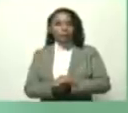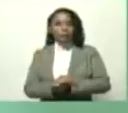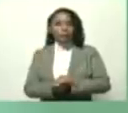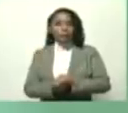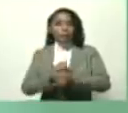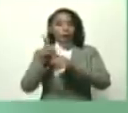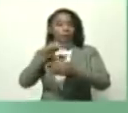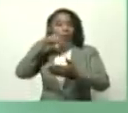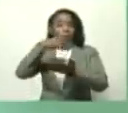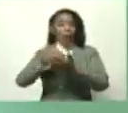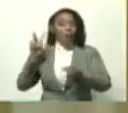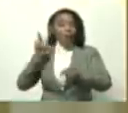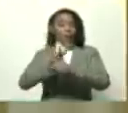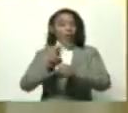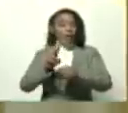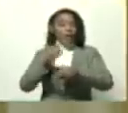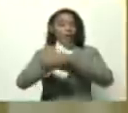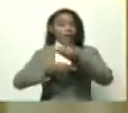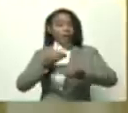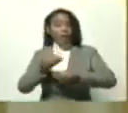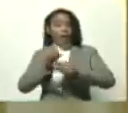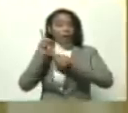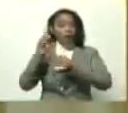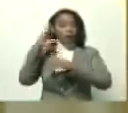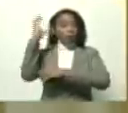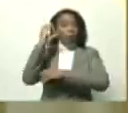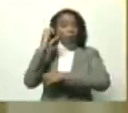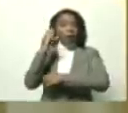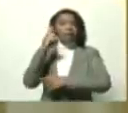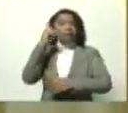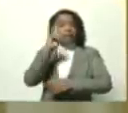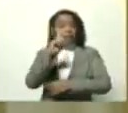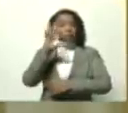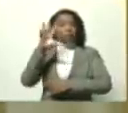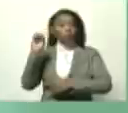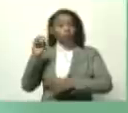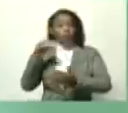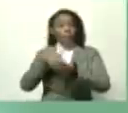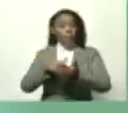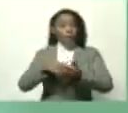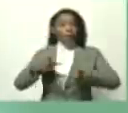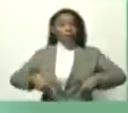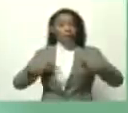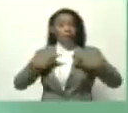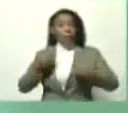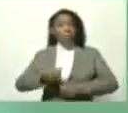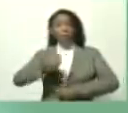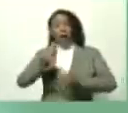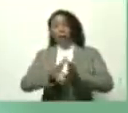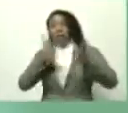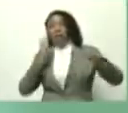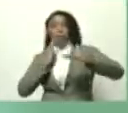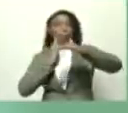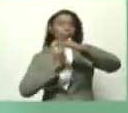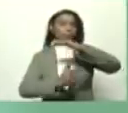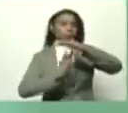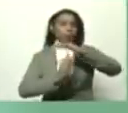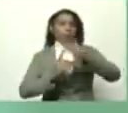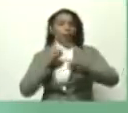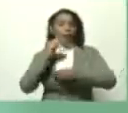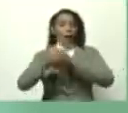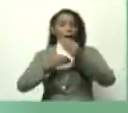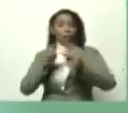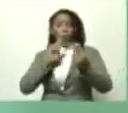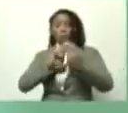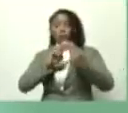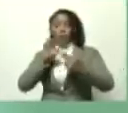llamada violencia endémica en Colombia, que ha costado más de 150.000 vidas y que ha costado la más grande migración que haya conocido